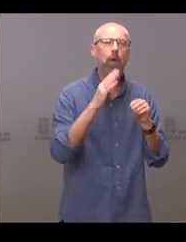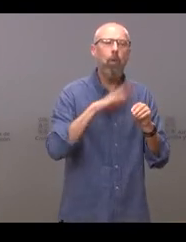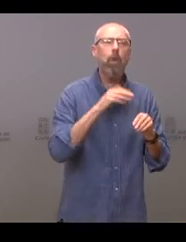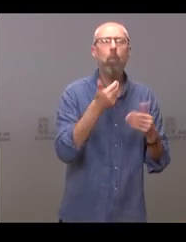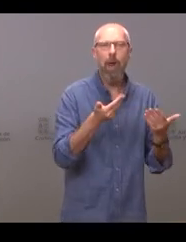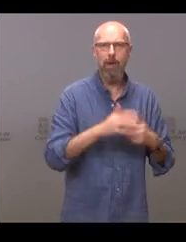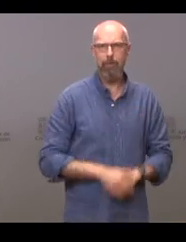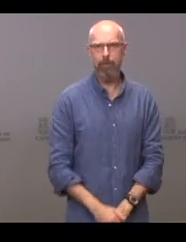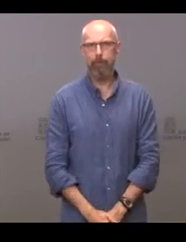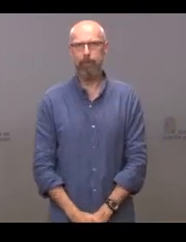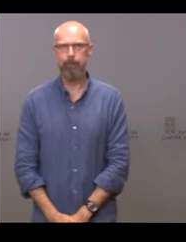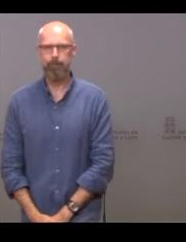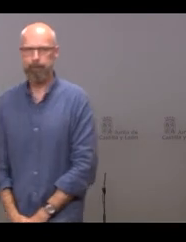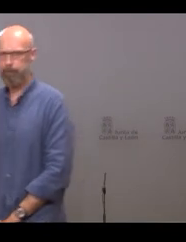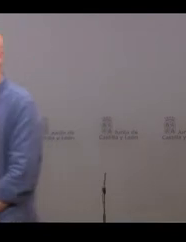de gracias